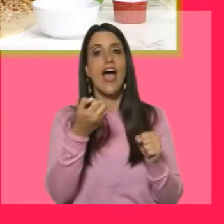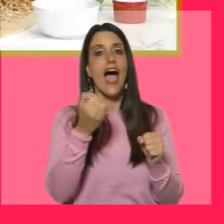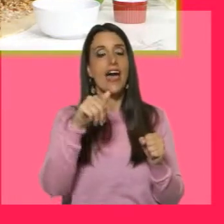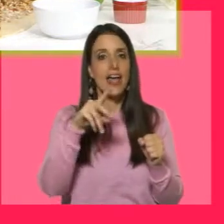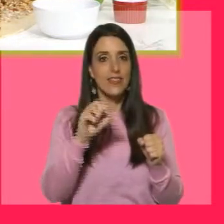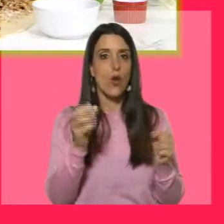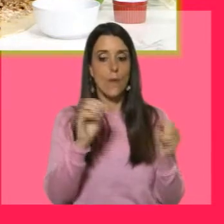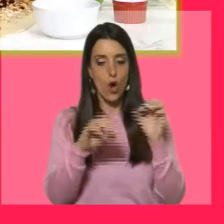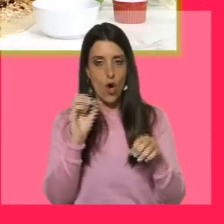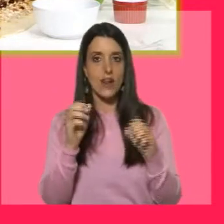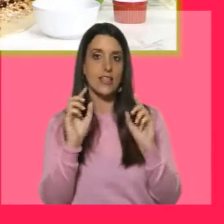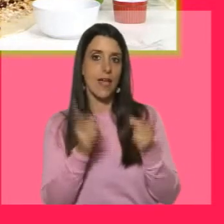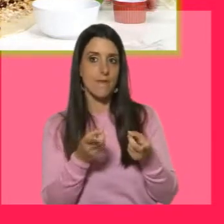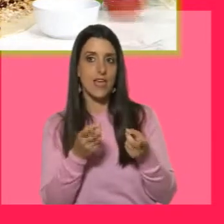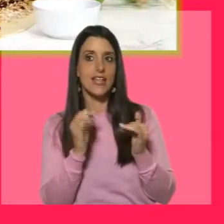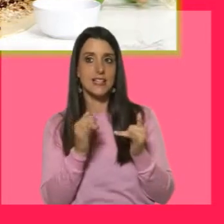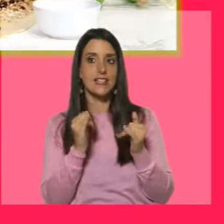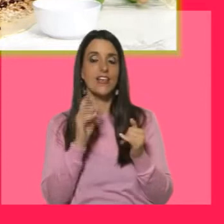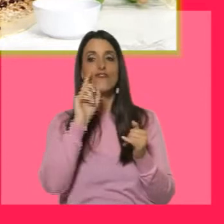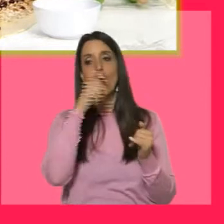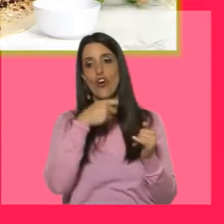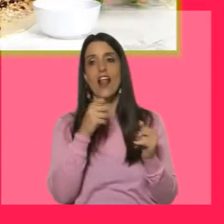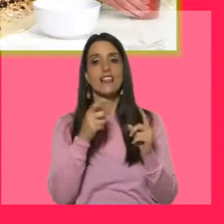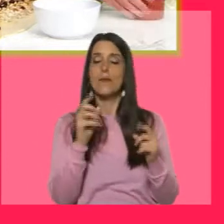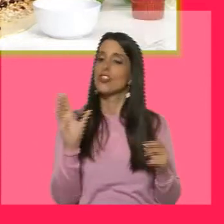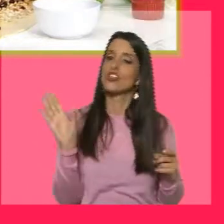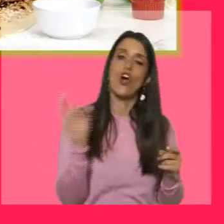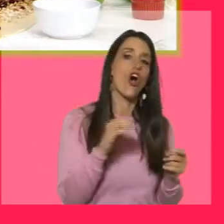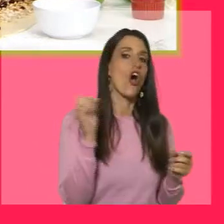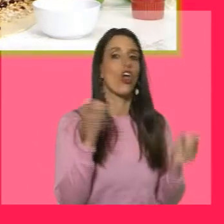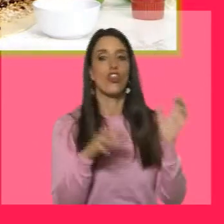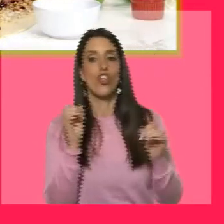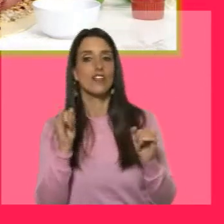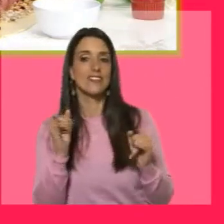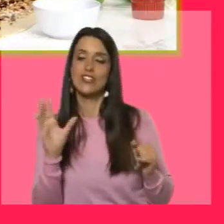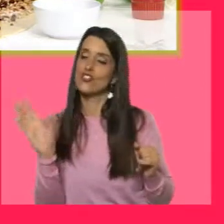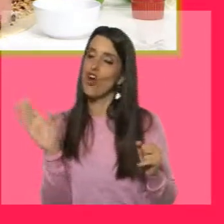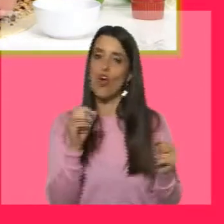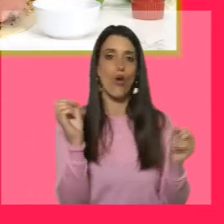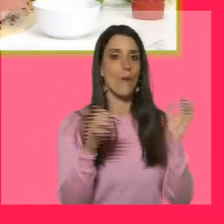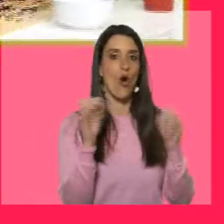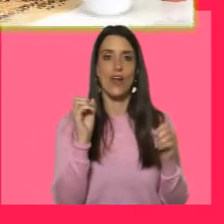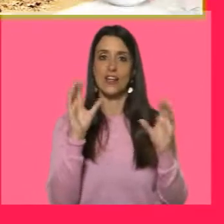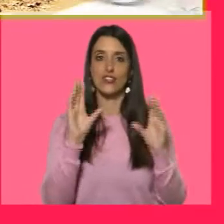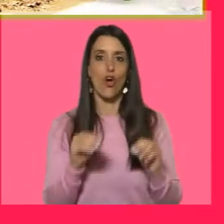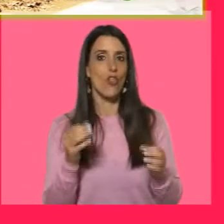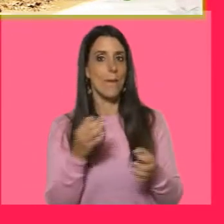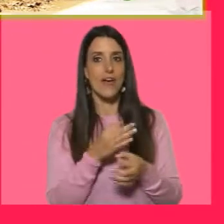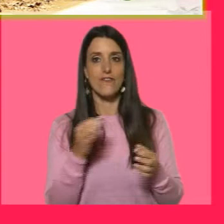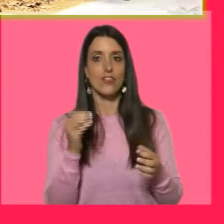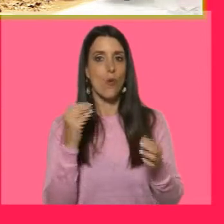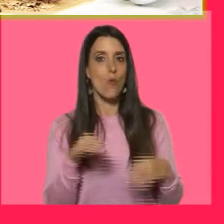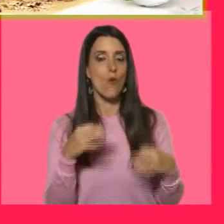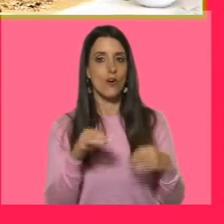vamos a poner. Y el chocolate también. Todo. Todo, sí. Todo. Todo, muy bien. Todo bien